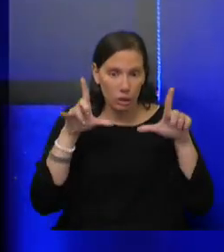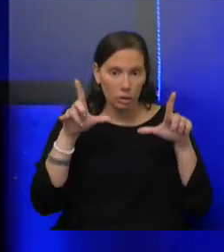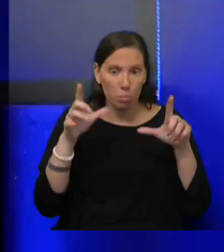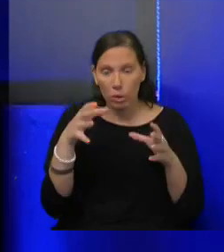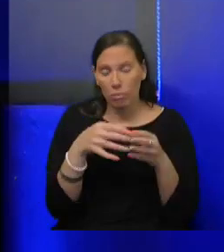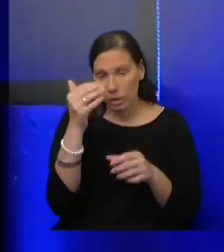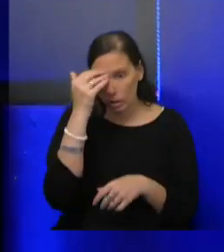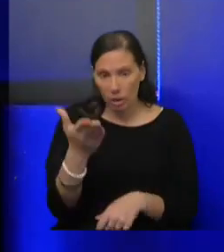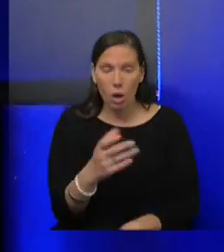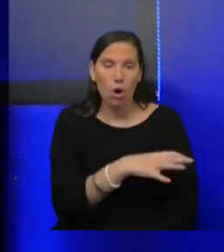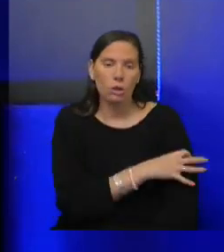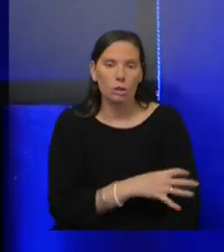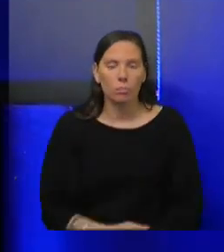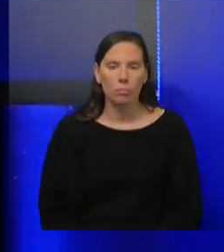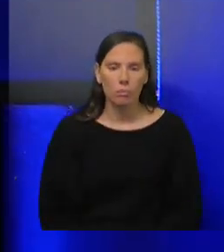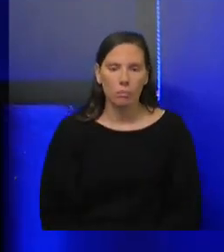frente amplio yamandu